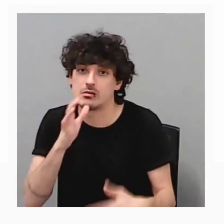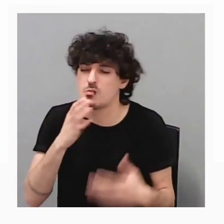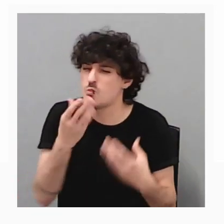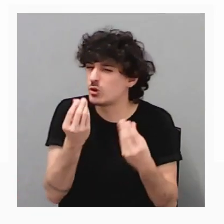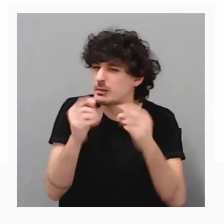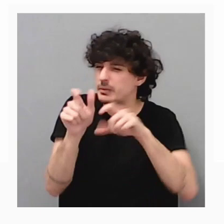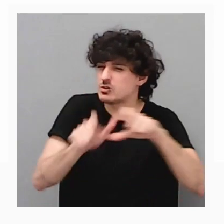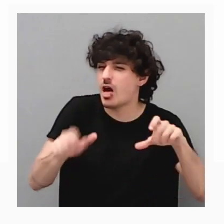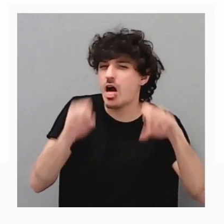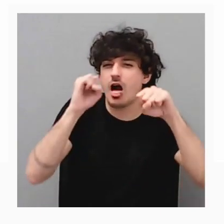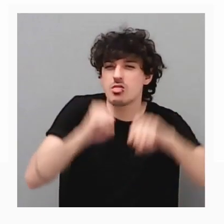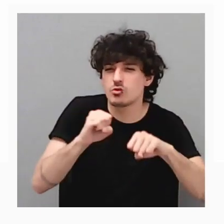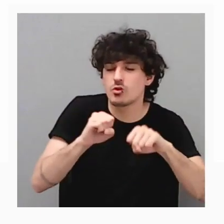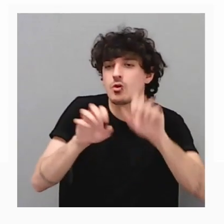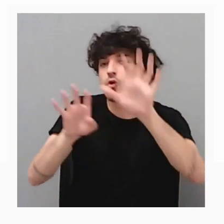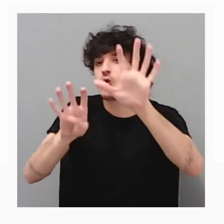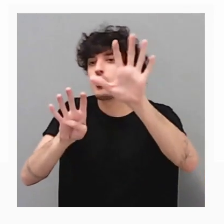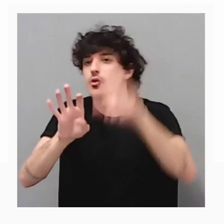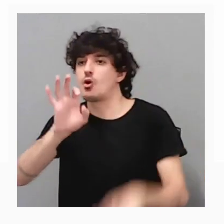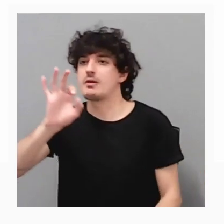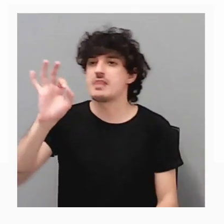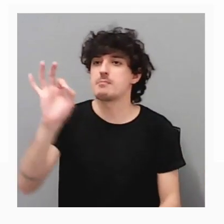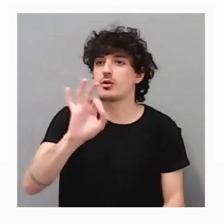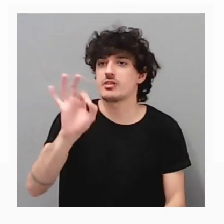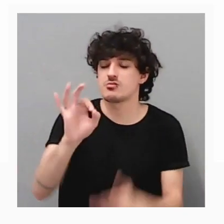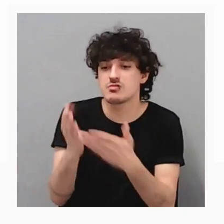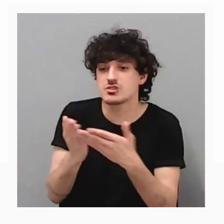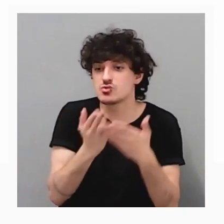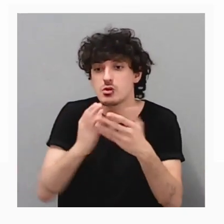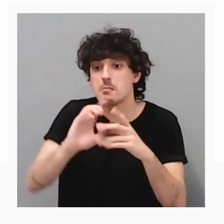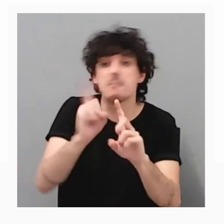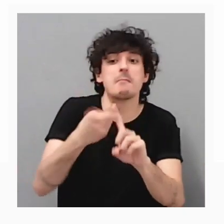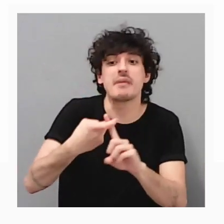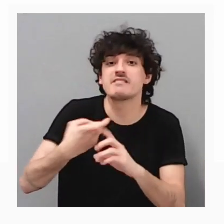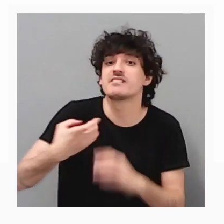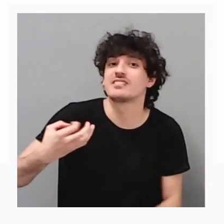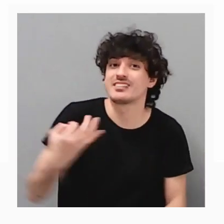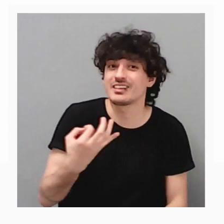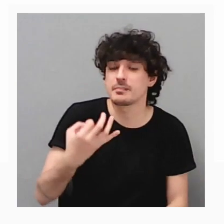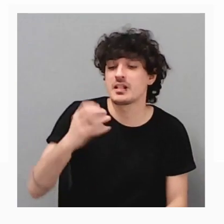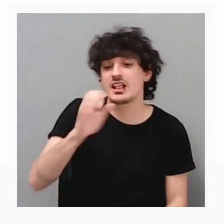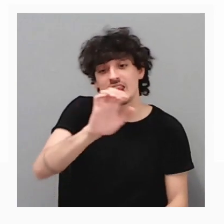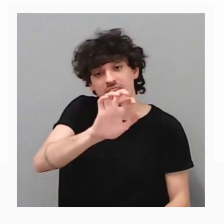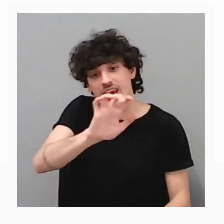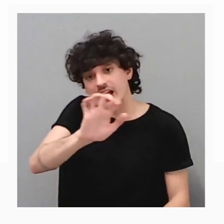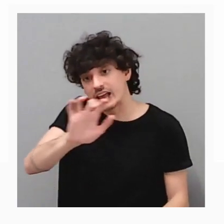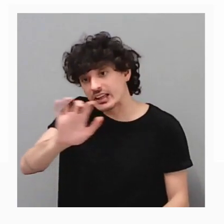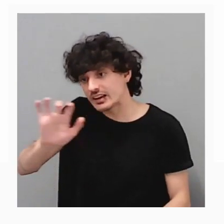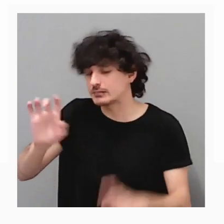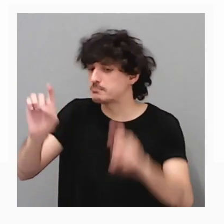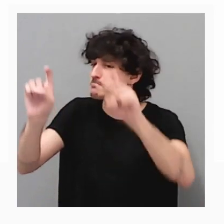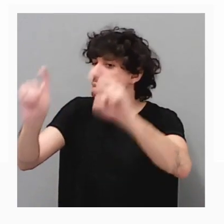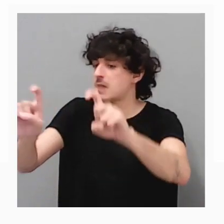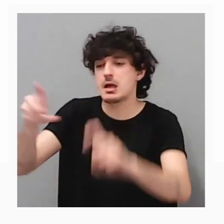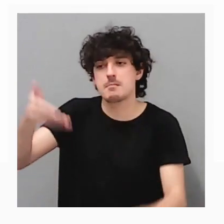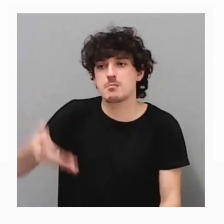entienden, 90% de nuestros estudios, que enseñar las letras es lo más importante en el proceso de aprendizaje de lectura y